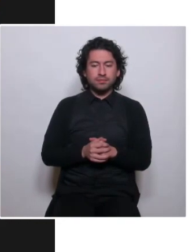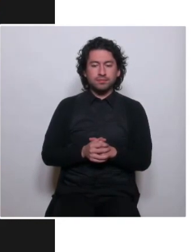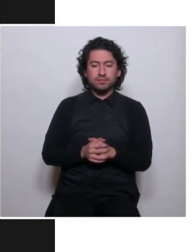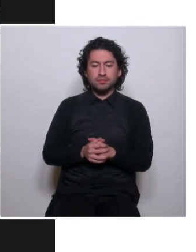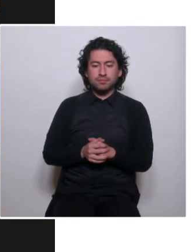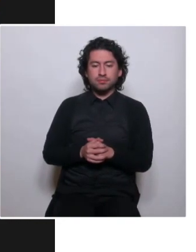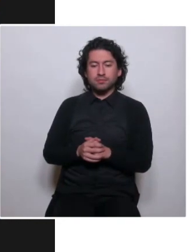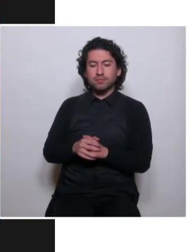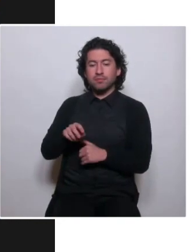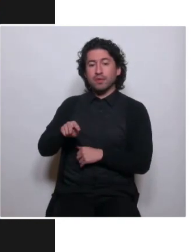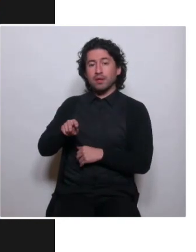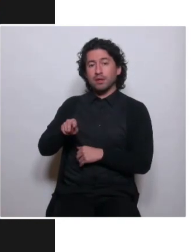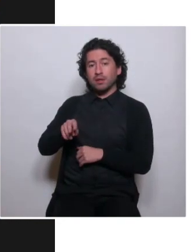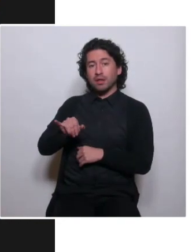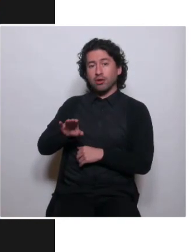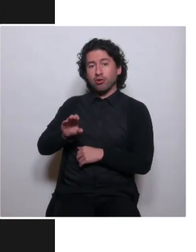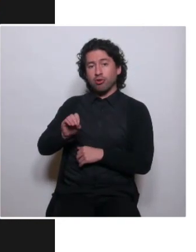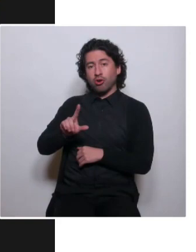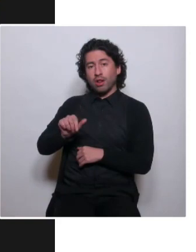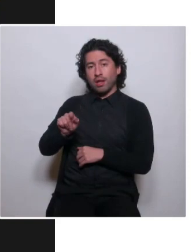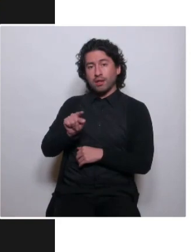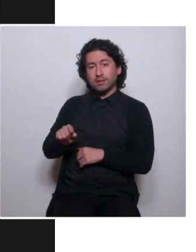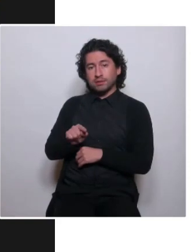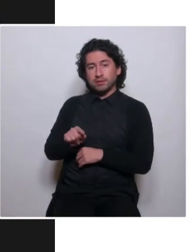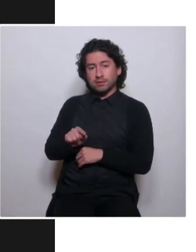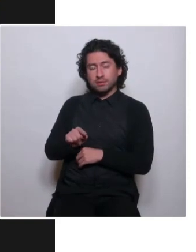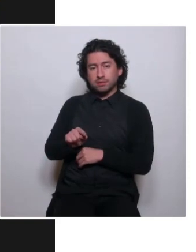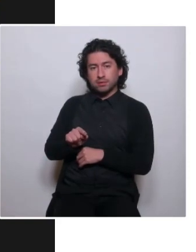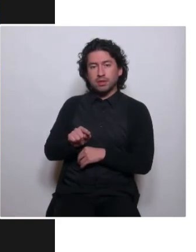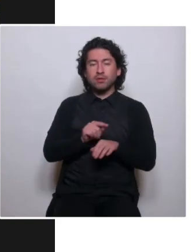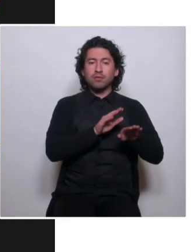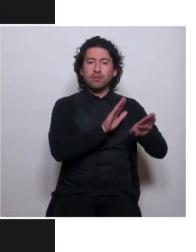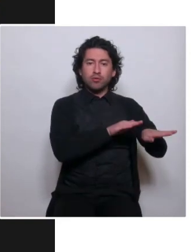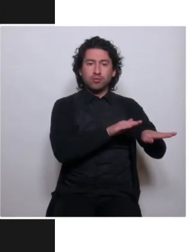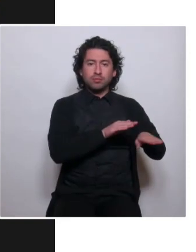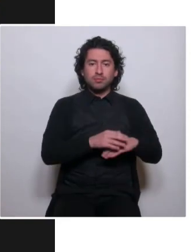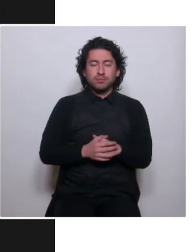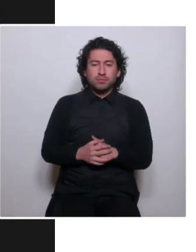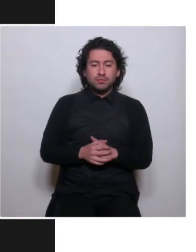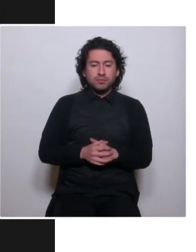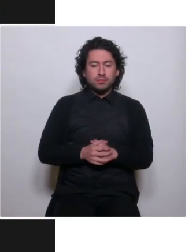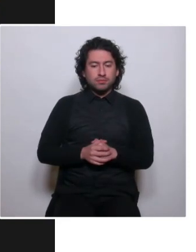Nicolás Núñez, ¿cómo vota? A favor, señor secretario.